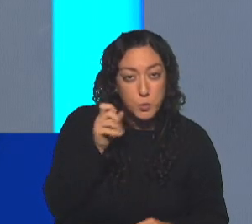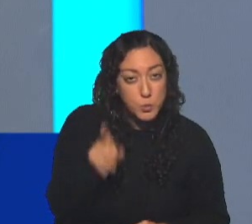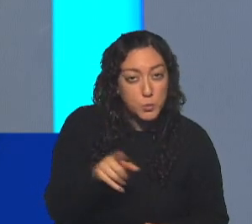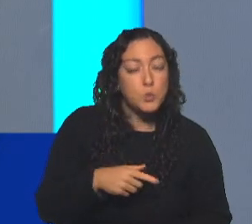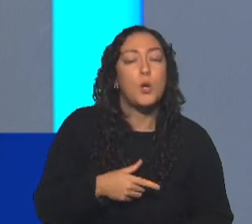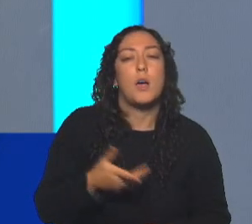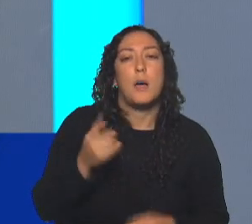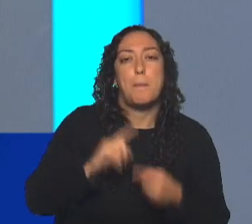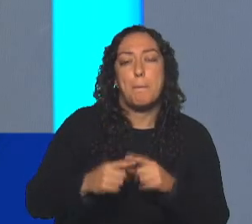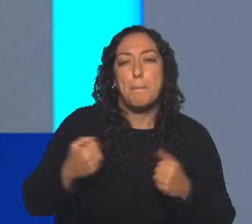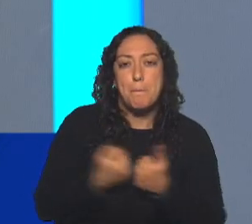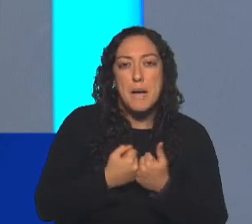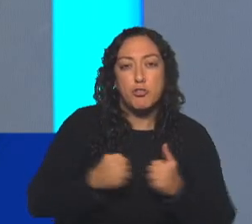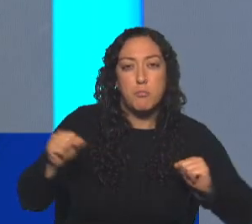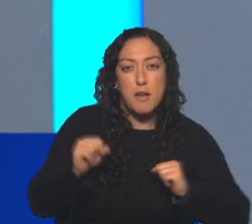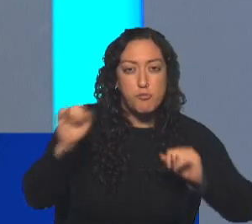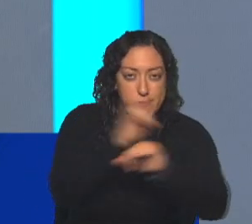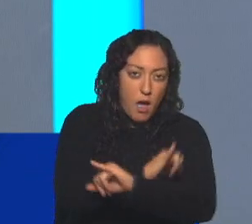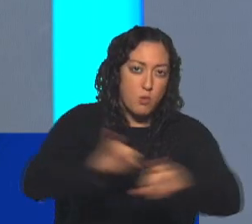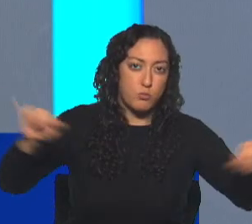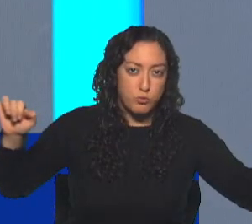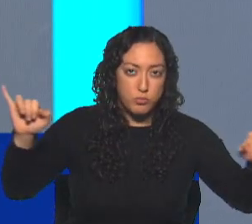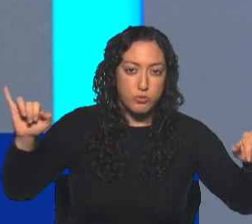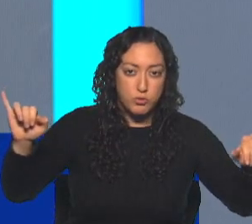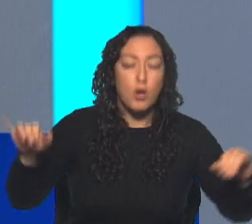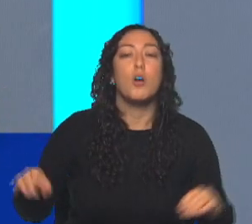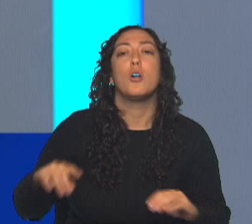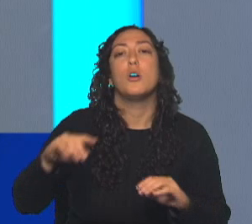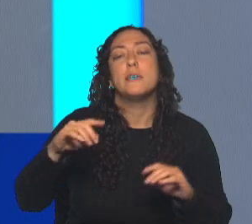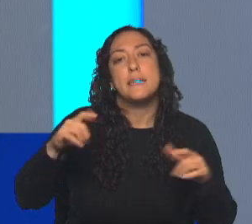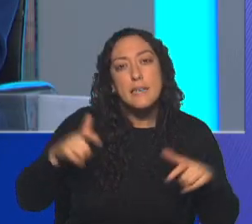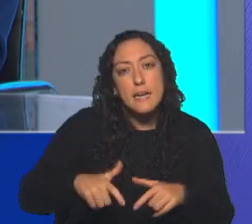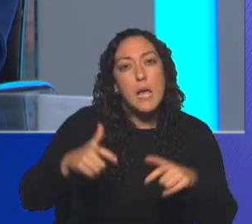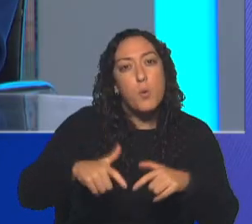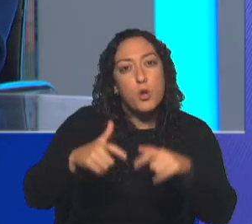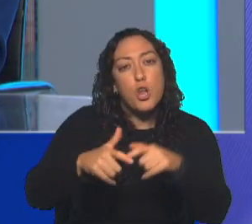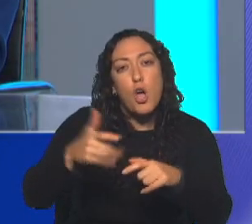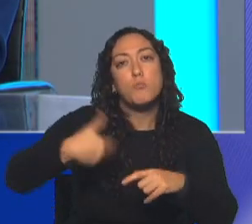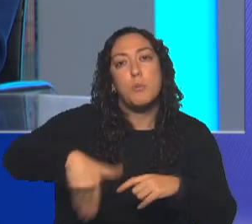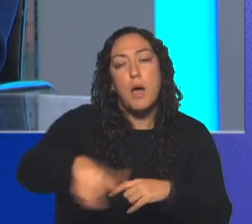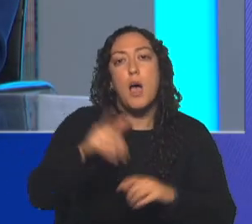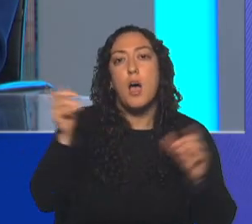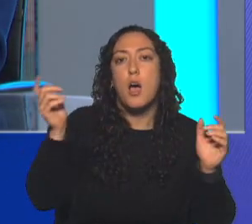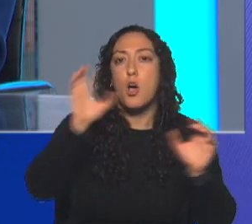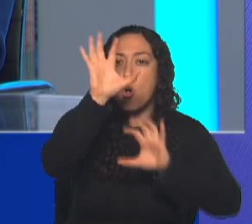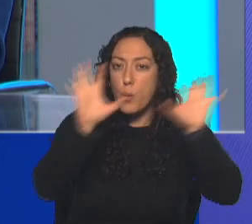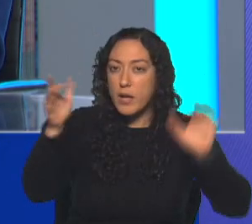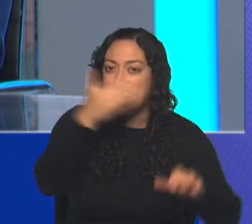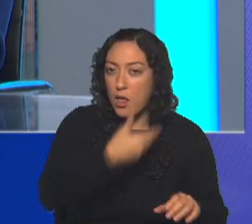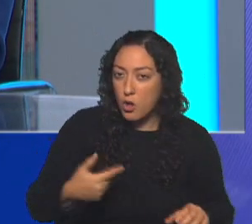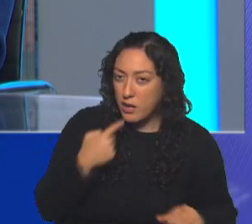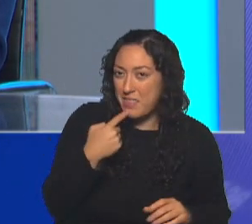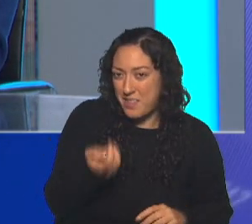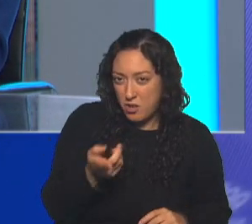anunció el pacto de mayo, había un referéndum, una serie de encuentros con gobernadores para avanzar en